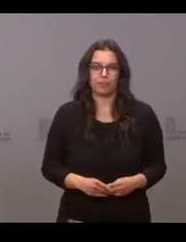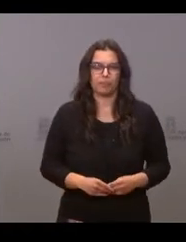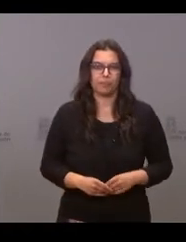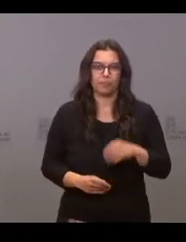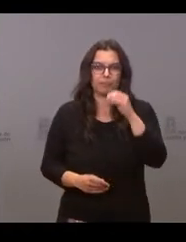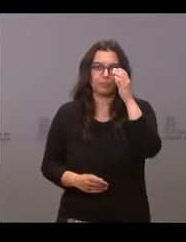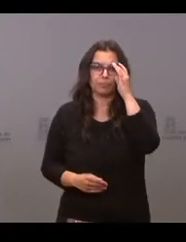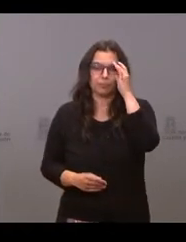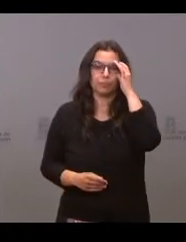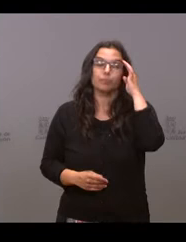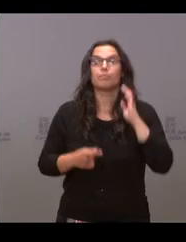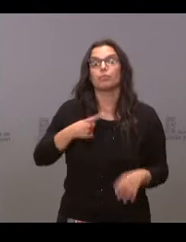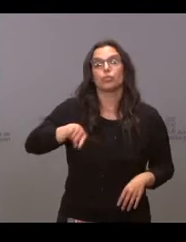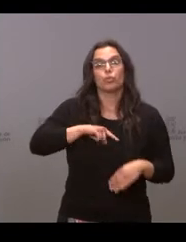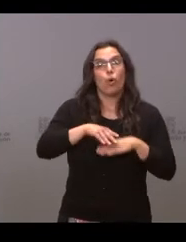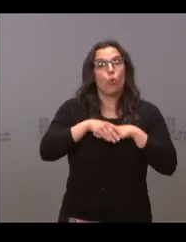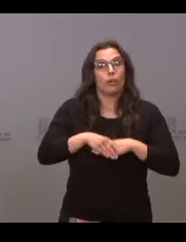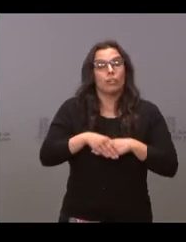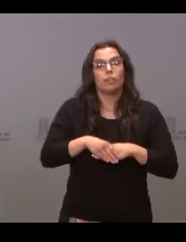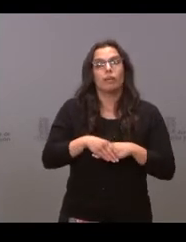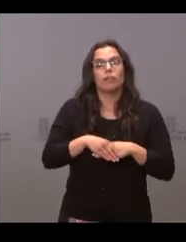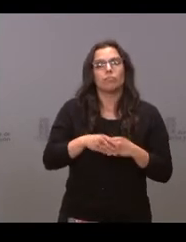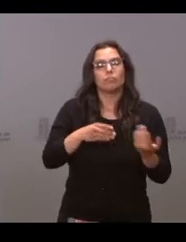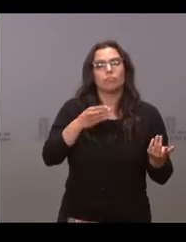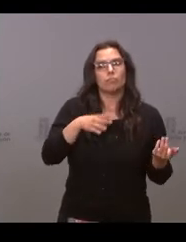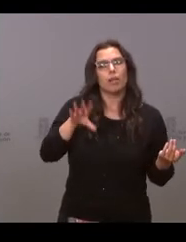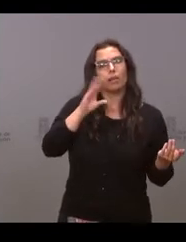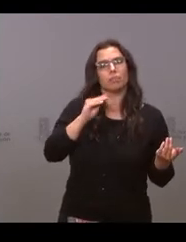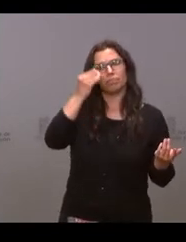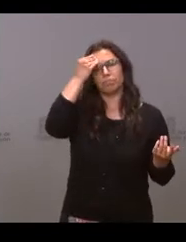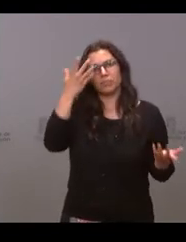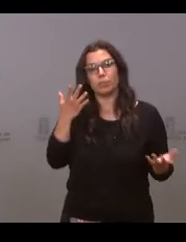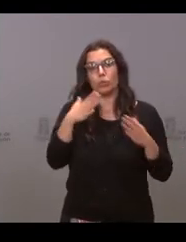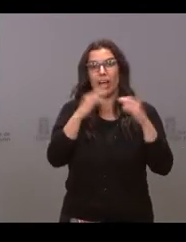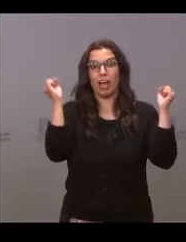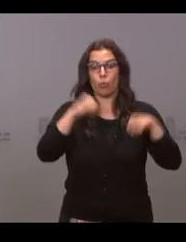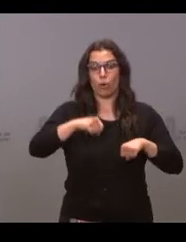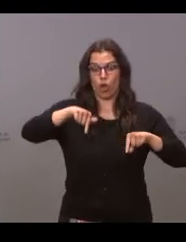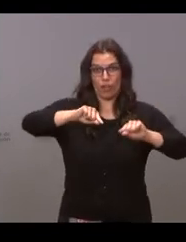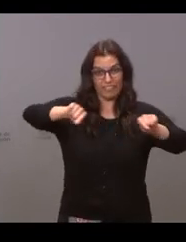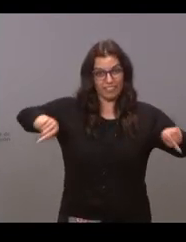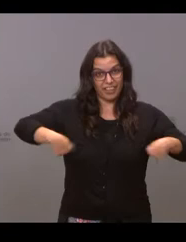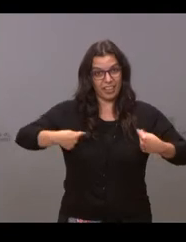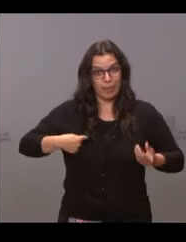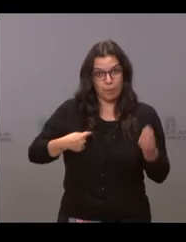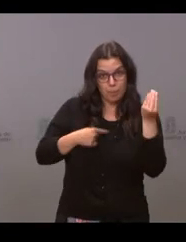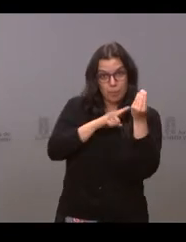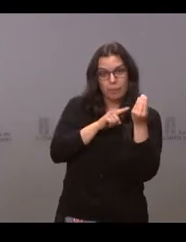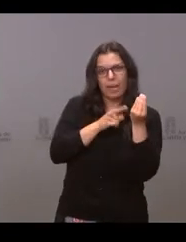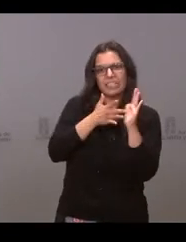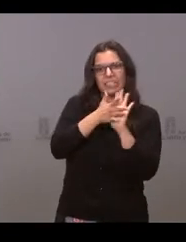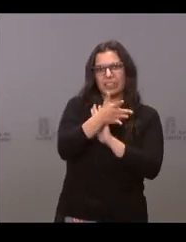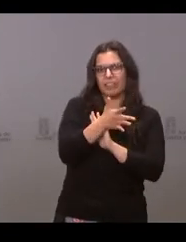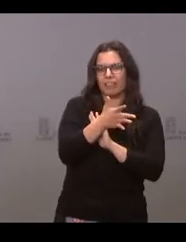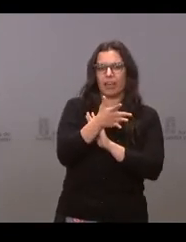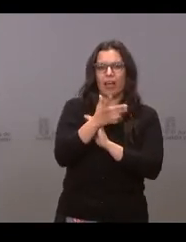desde la unión general de trabajadores entendemos que los acuerdos que hoy formamos son un factor de